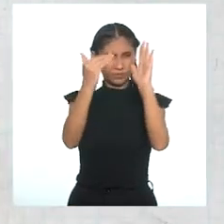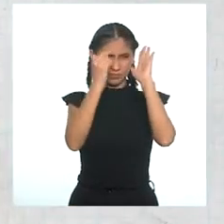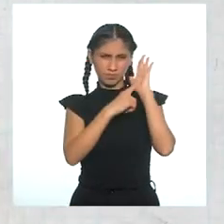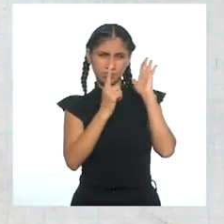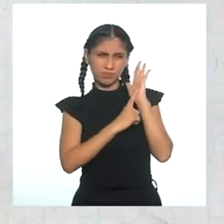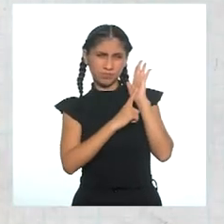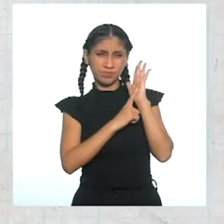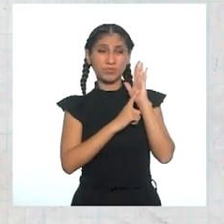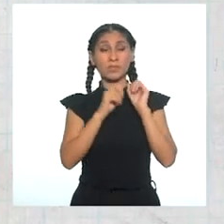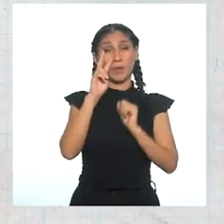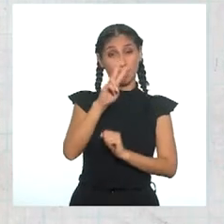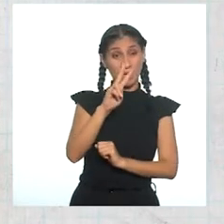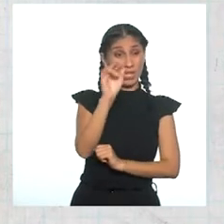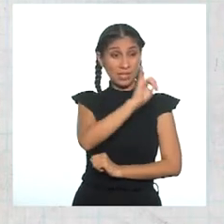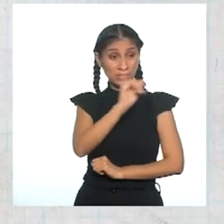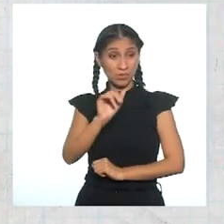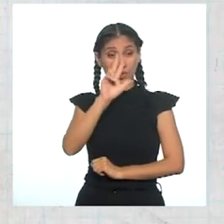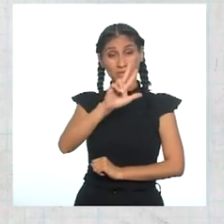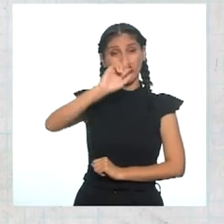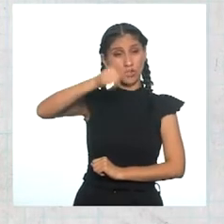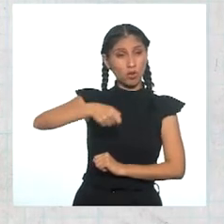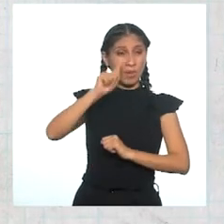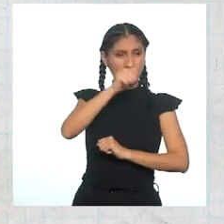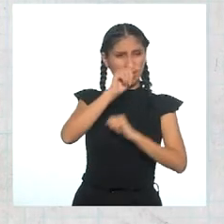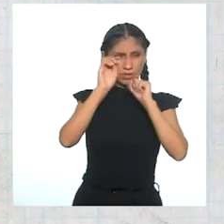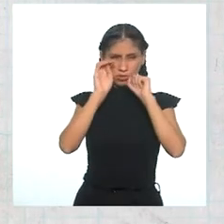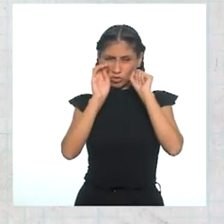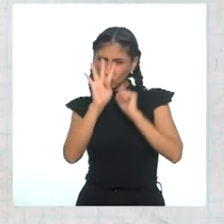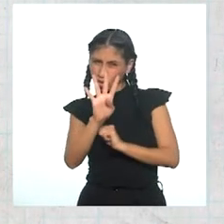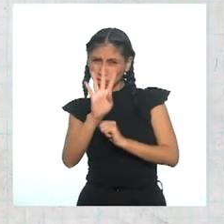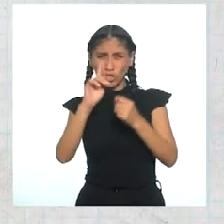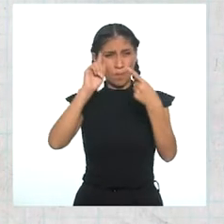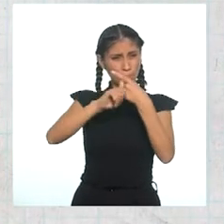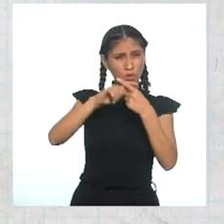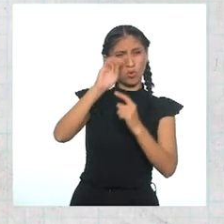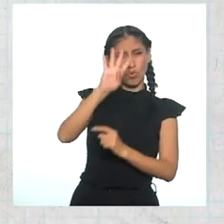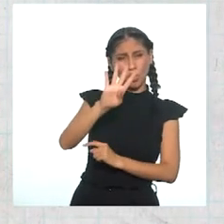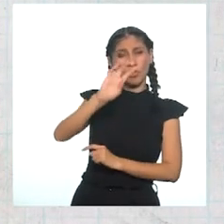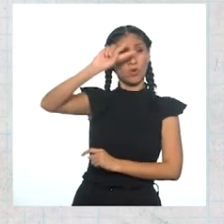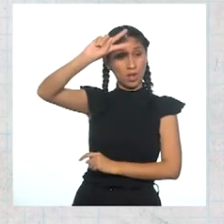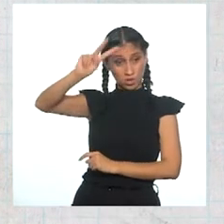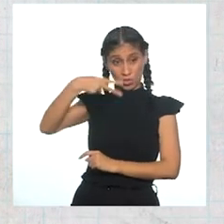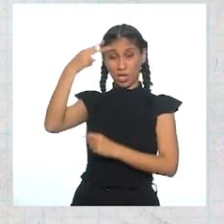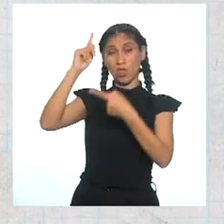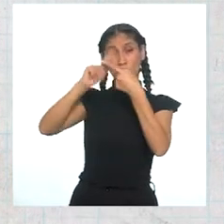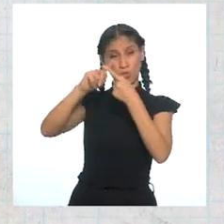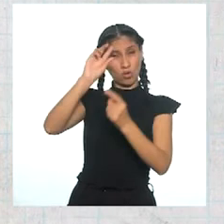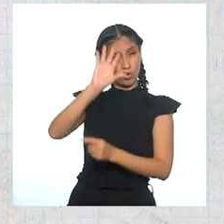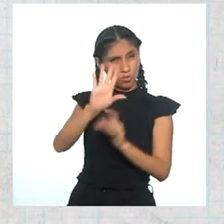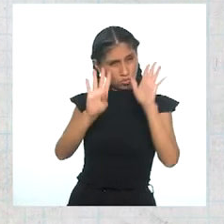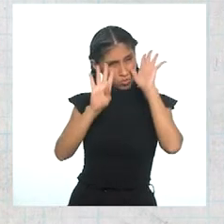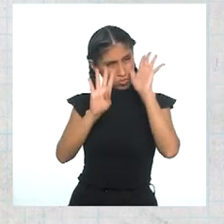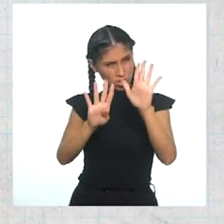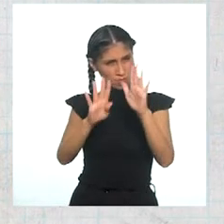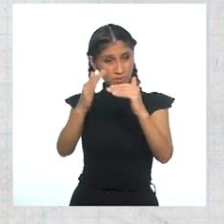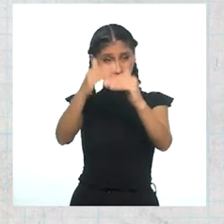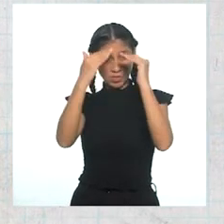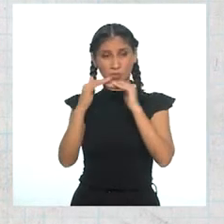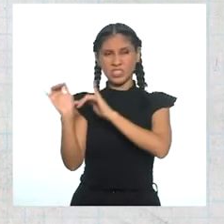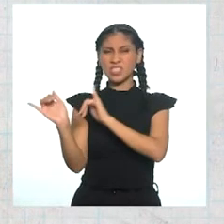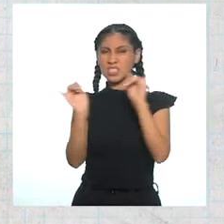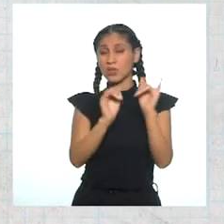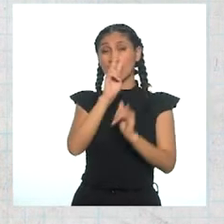es el producto de 3,14 por 4 al cuadrado y por 9. Al resolver esta multiplicación, se obtiene